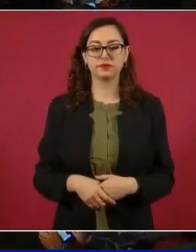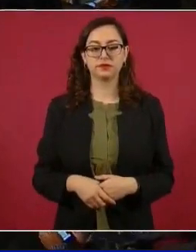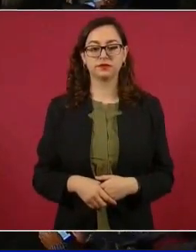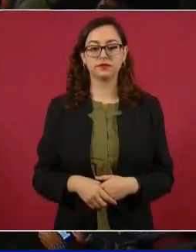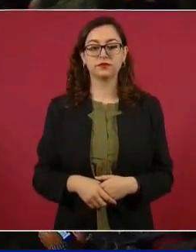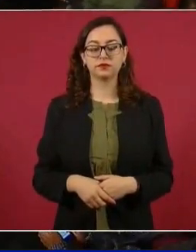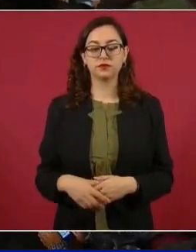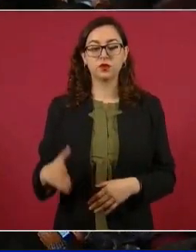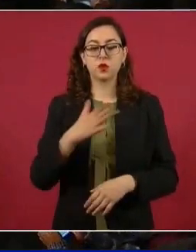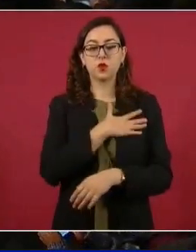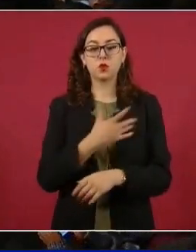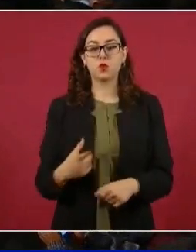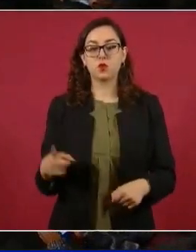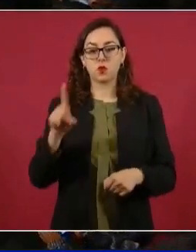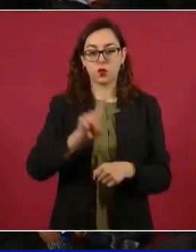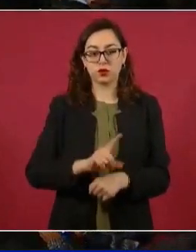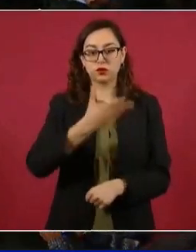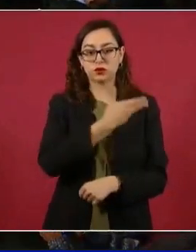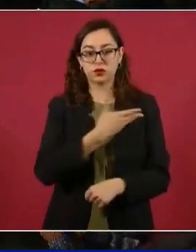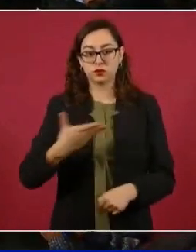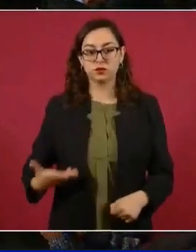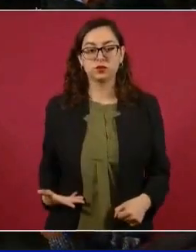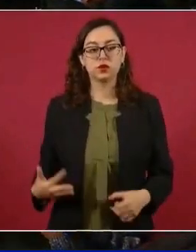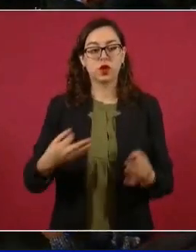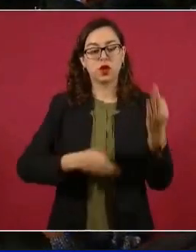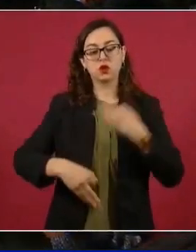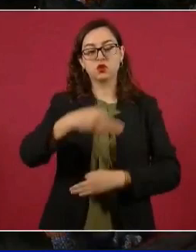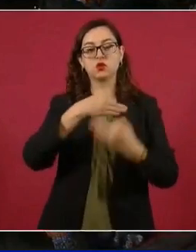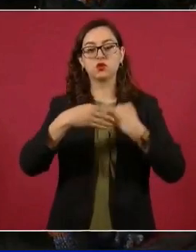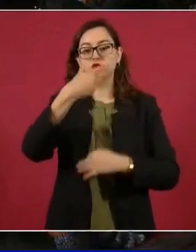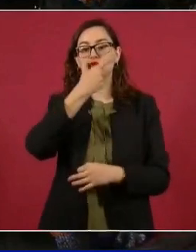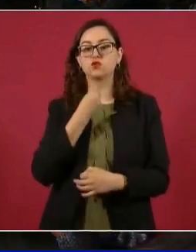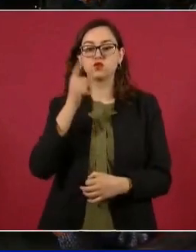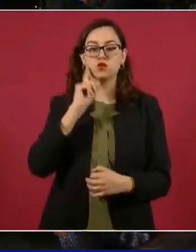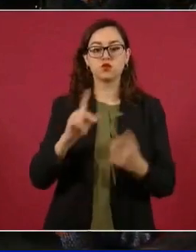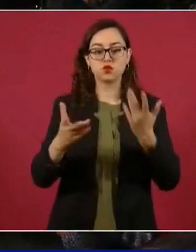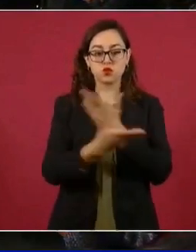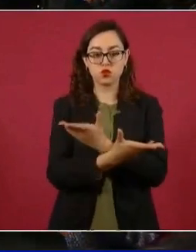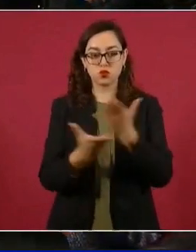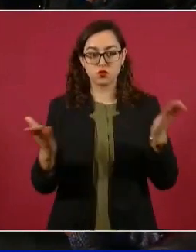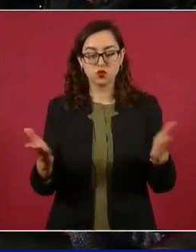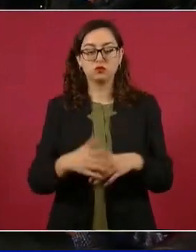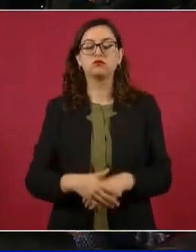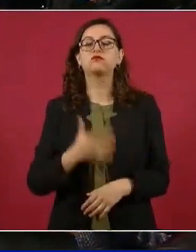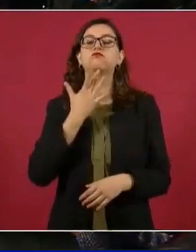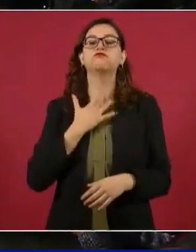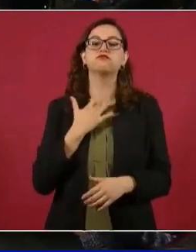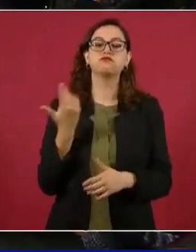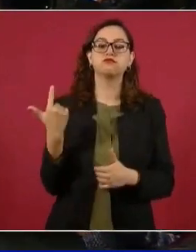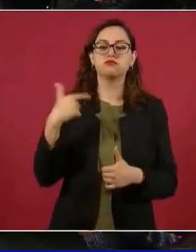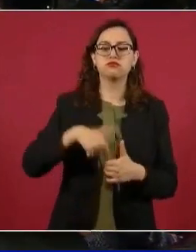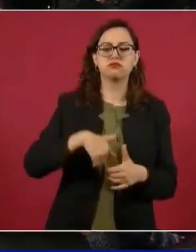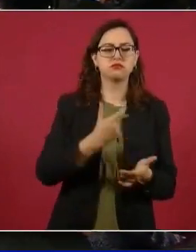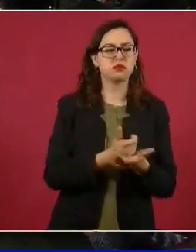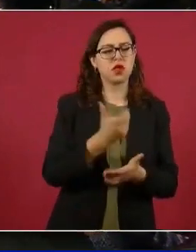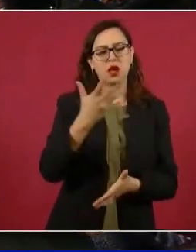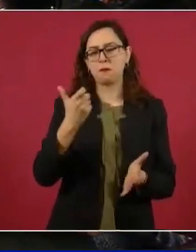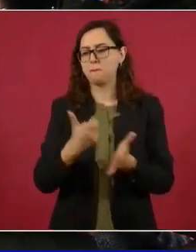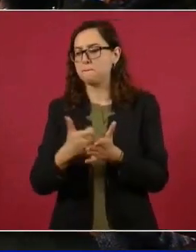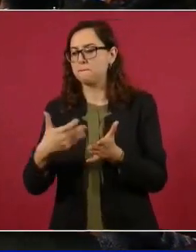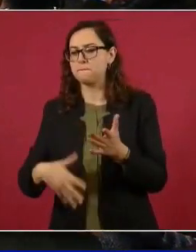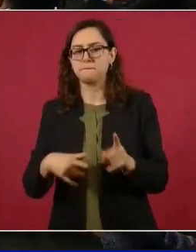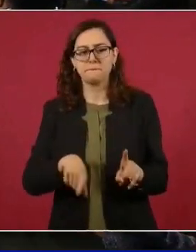Buenos días, señor presidente. Muy buenos días a todas y a todos ustedes. ¿Quién es quién? En el precio de los combustibles, tenemos que